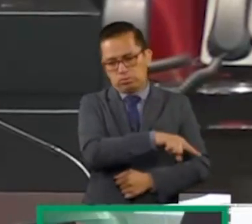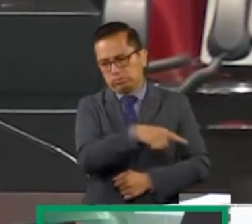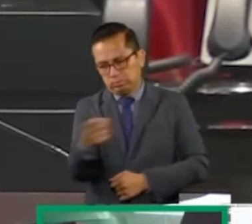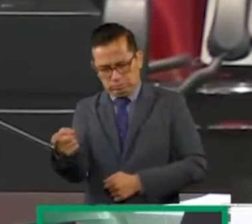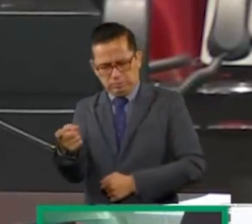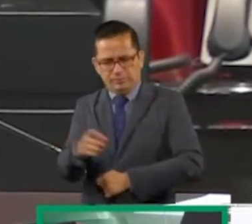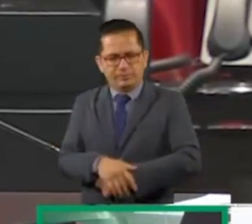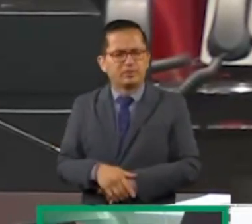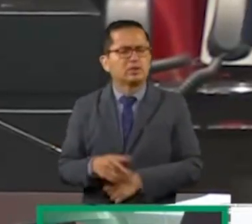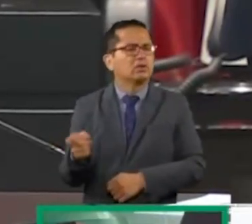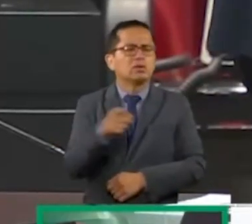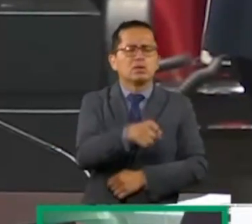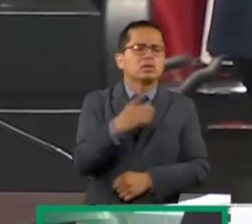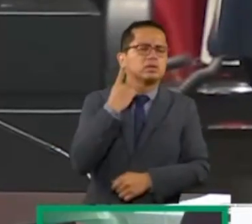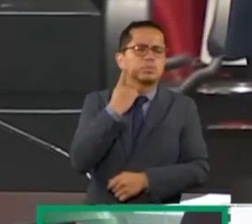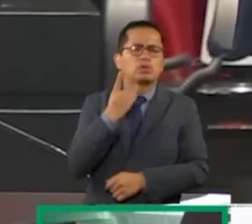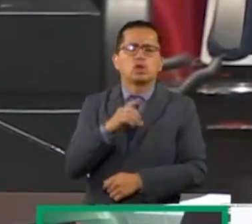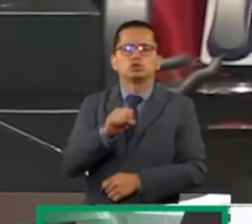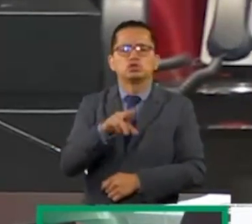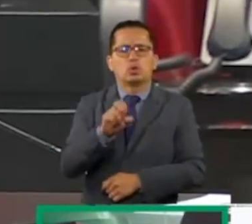objeto?